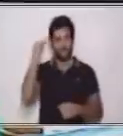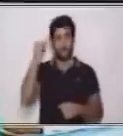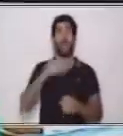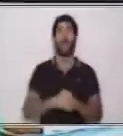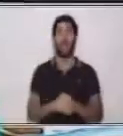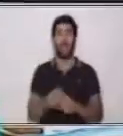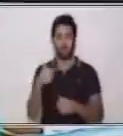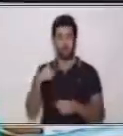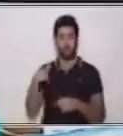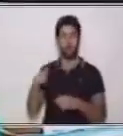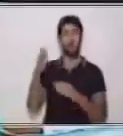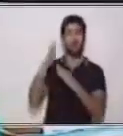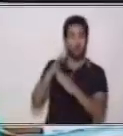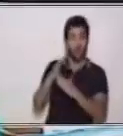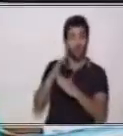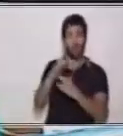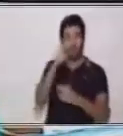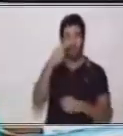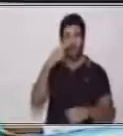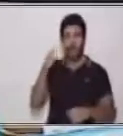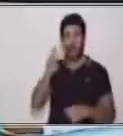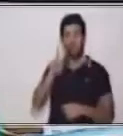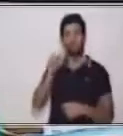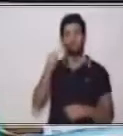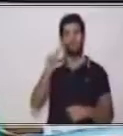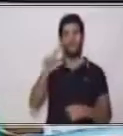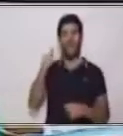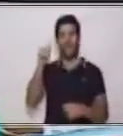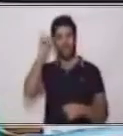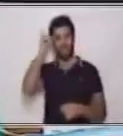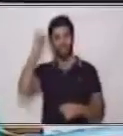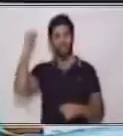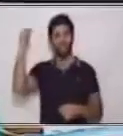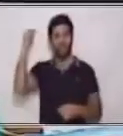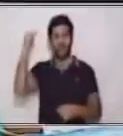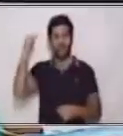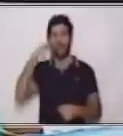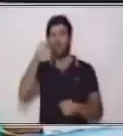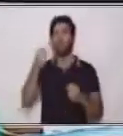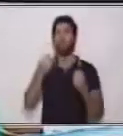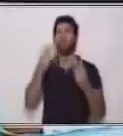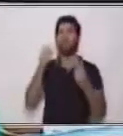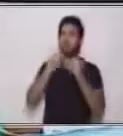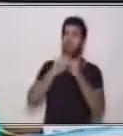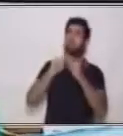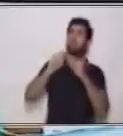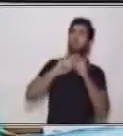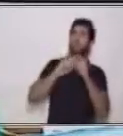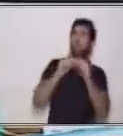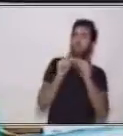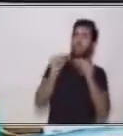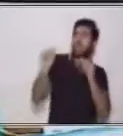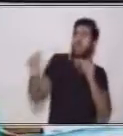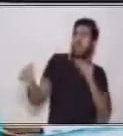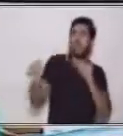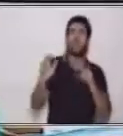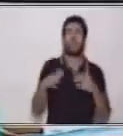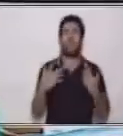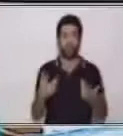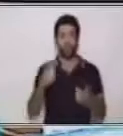Voy a hacer una pausa, es una vaca, dijo. ¿A qué distancia estará esa vaca? Solo